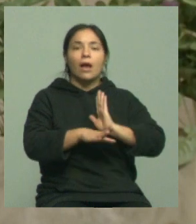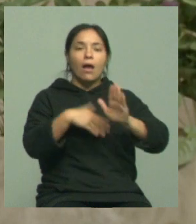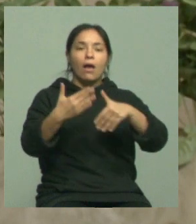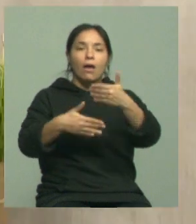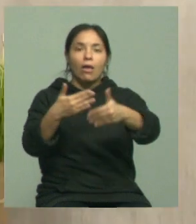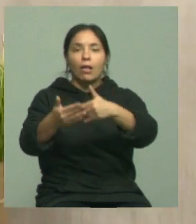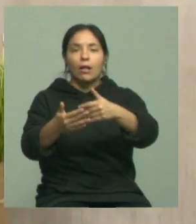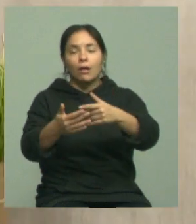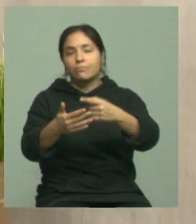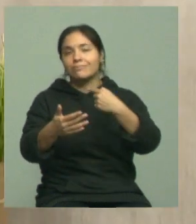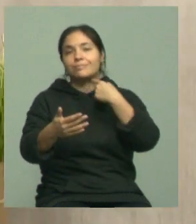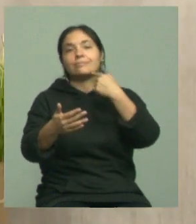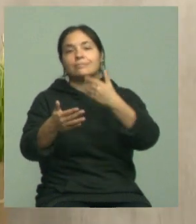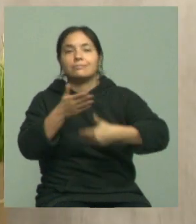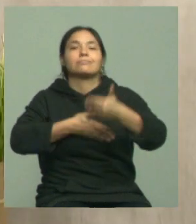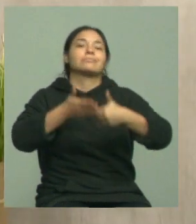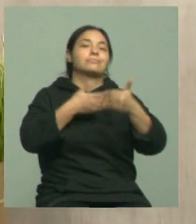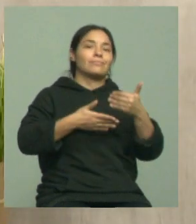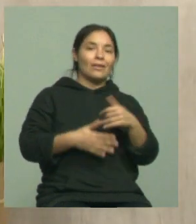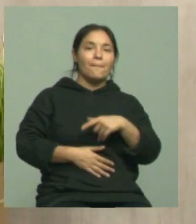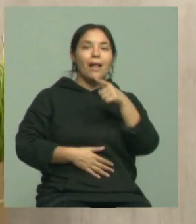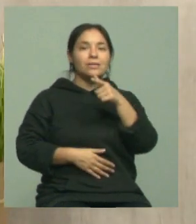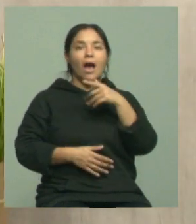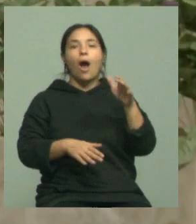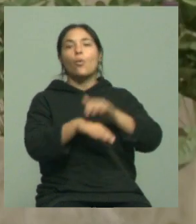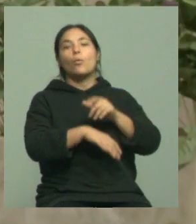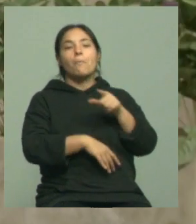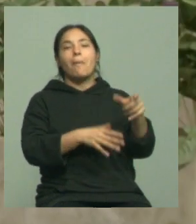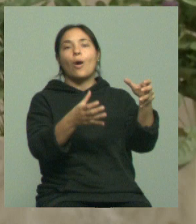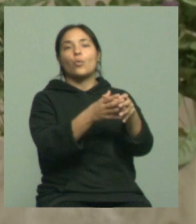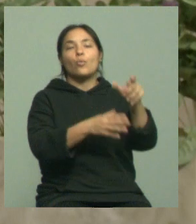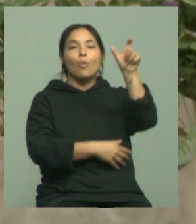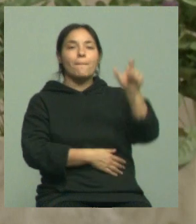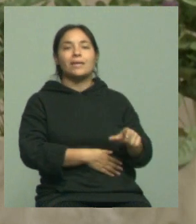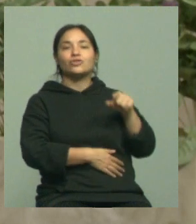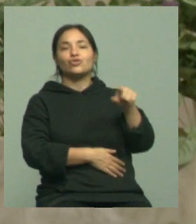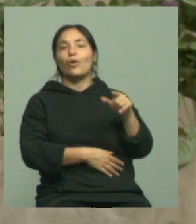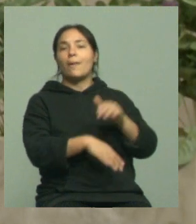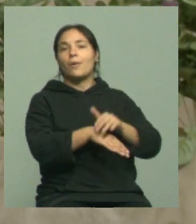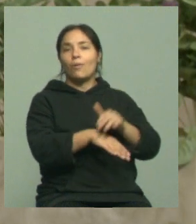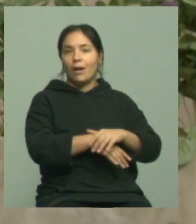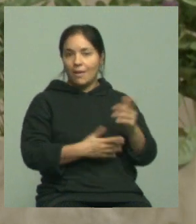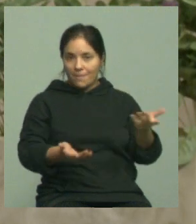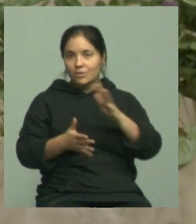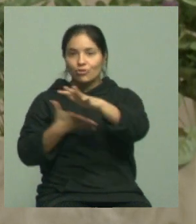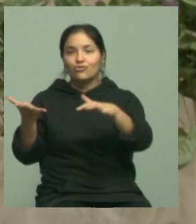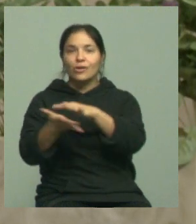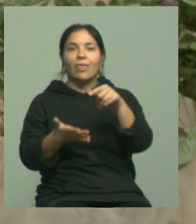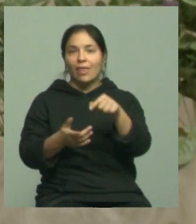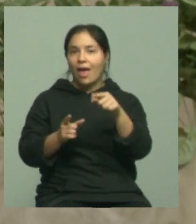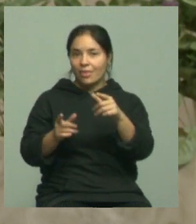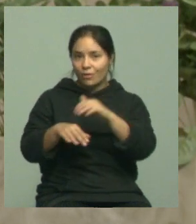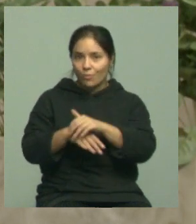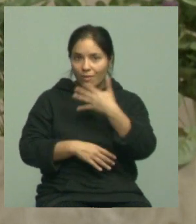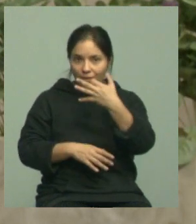Yo creo que sí, ¿no? Le ponen el problema en la persona y no en la sociedad. Bueno, me tengo que ir al corte, pero antes quiero que recomendés una nota que está en el portal que tiene que ver un